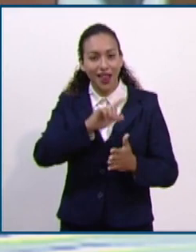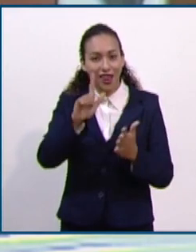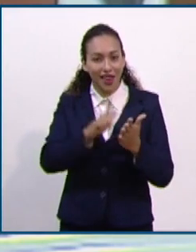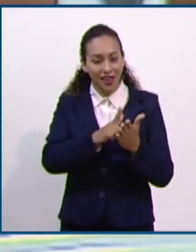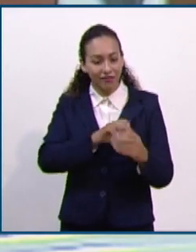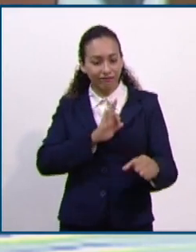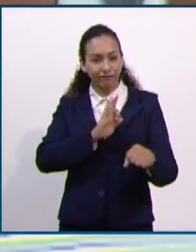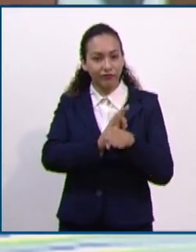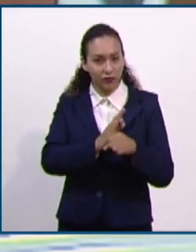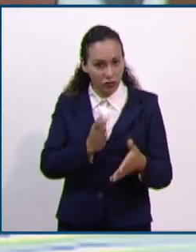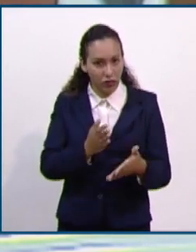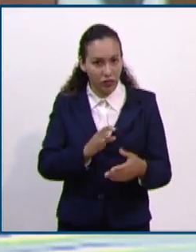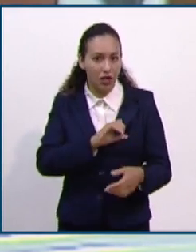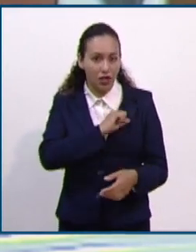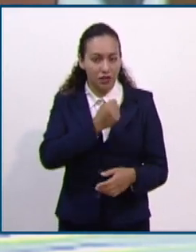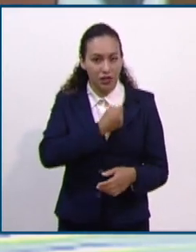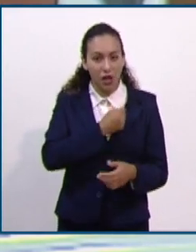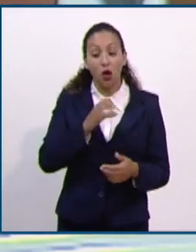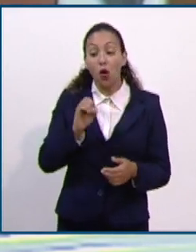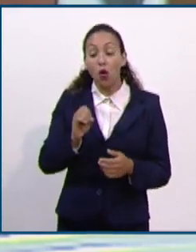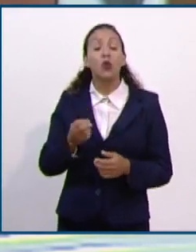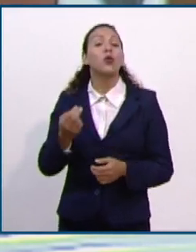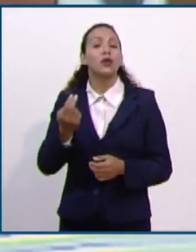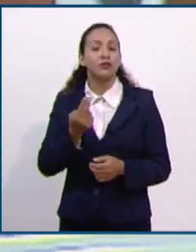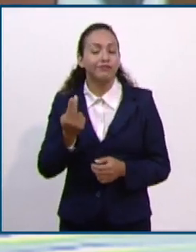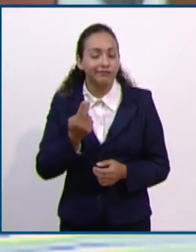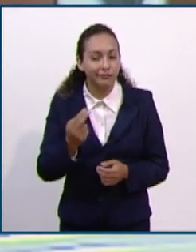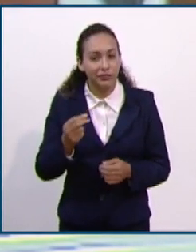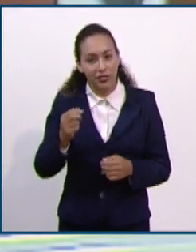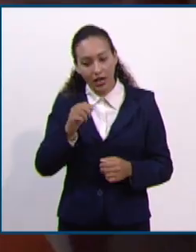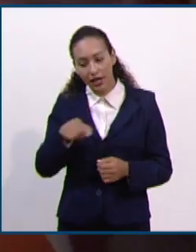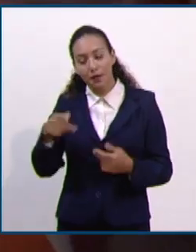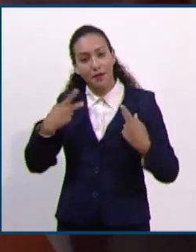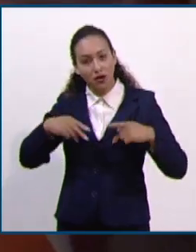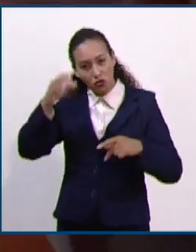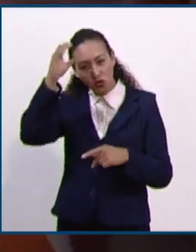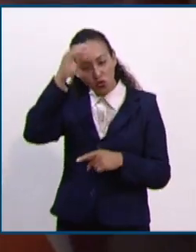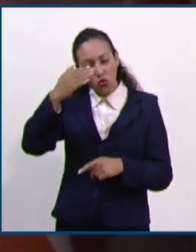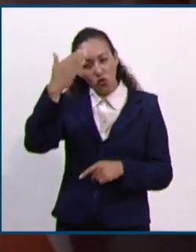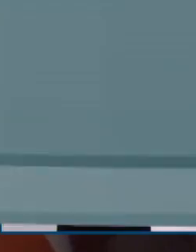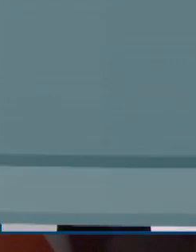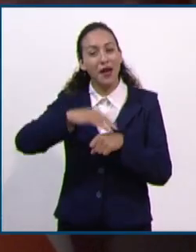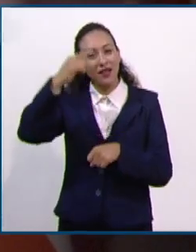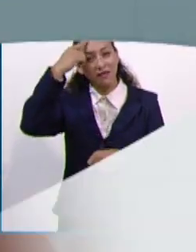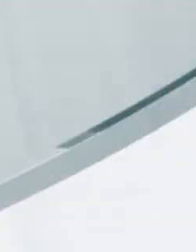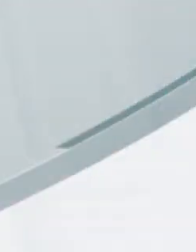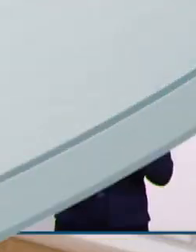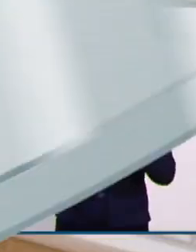no de una cuestión técnica que hubiese requerido de conocimiento científico.